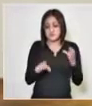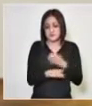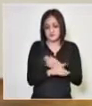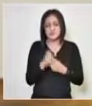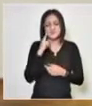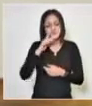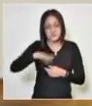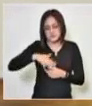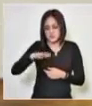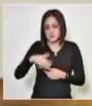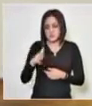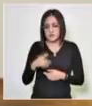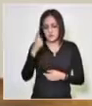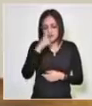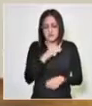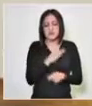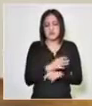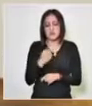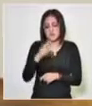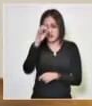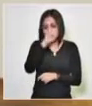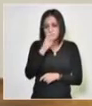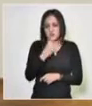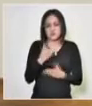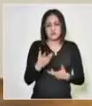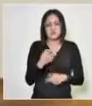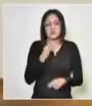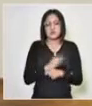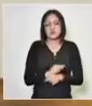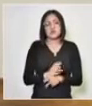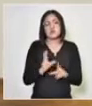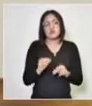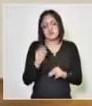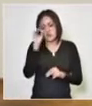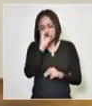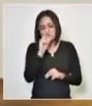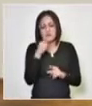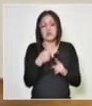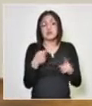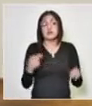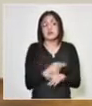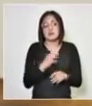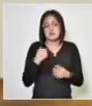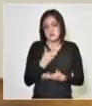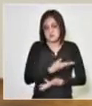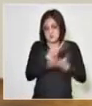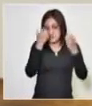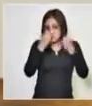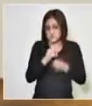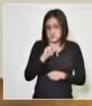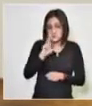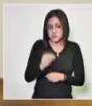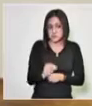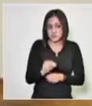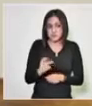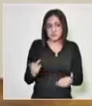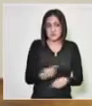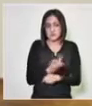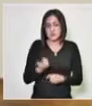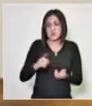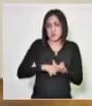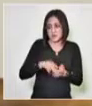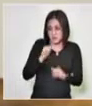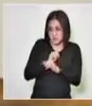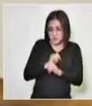corroboren para tener una opinión sobre ellas no voy a opinar sobre un hecho incierto que circula en